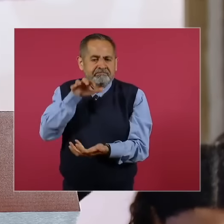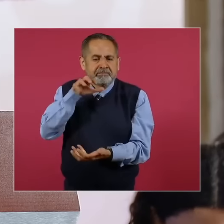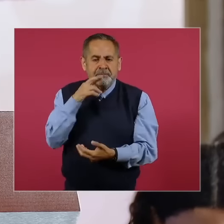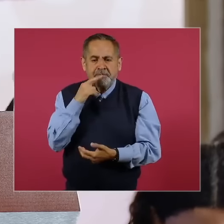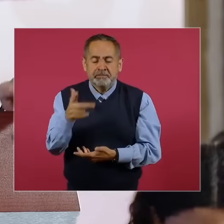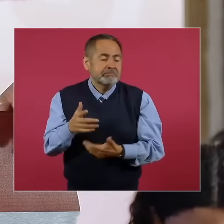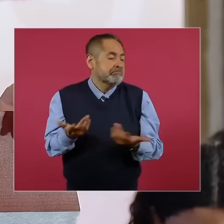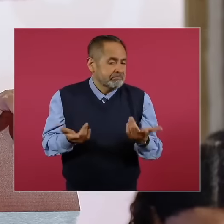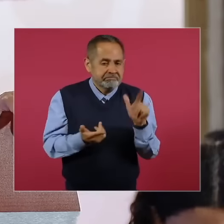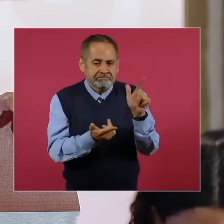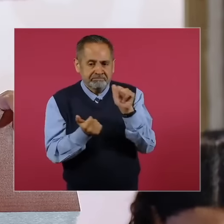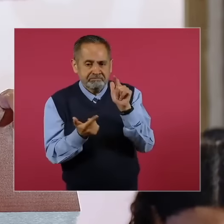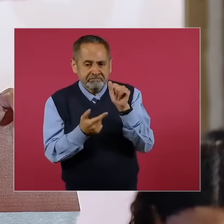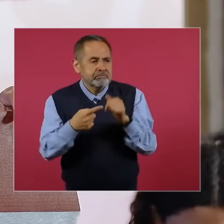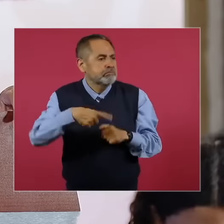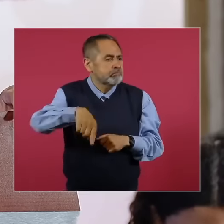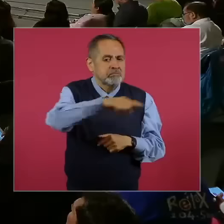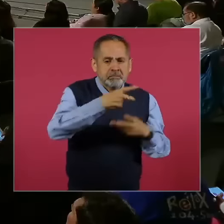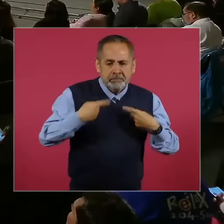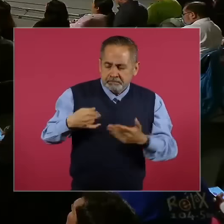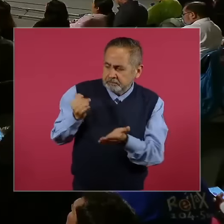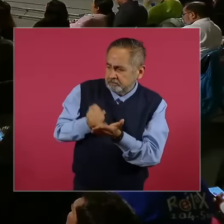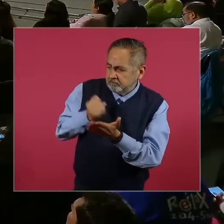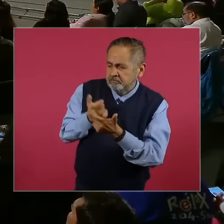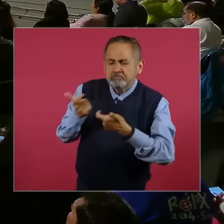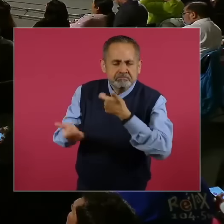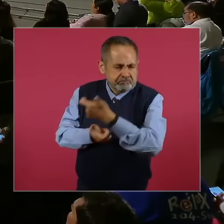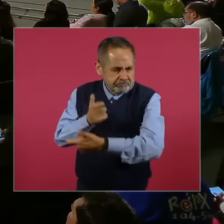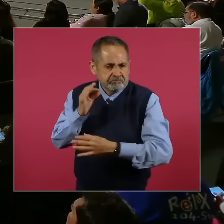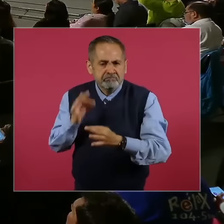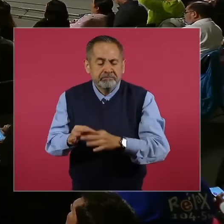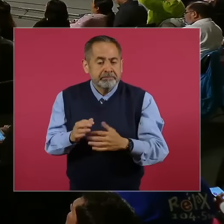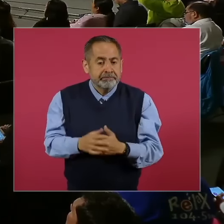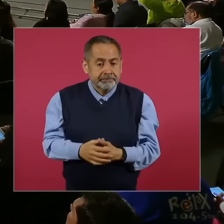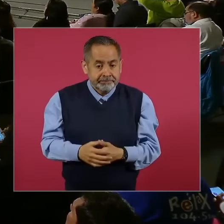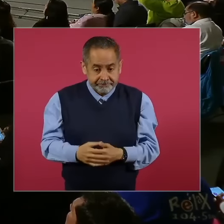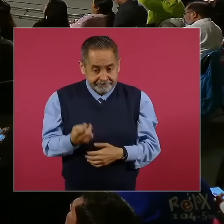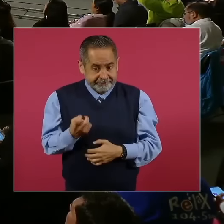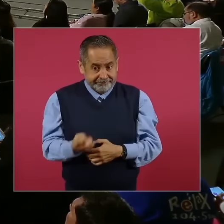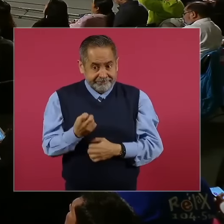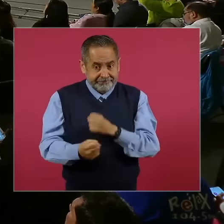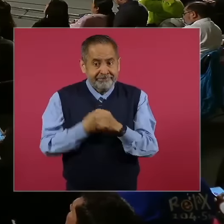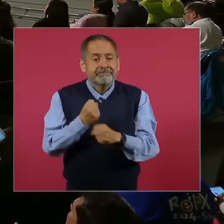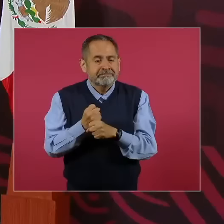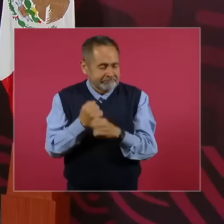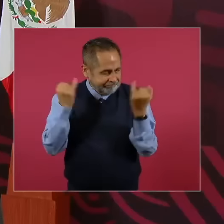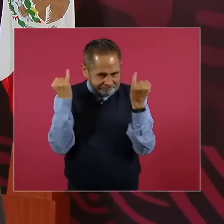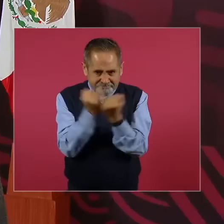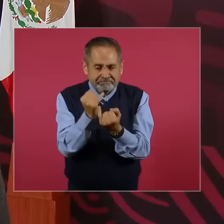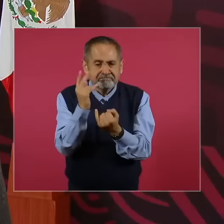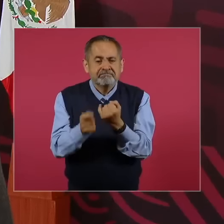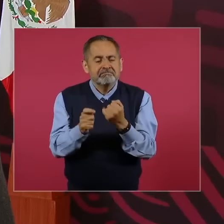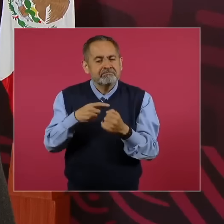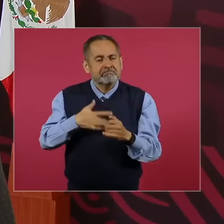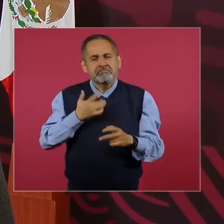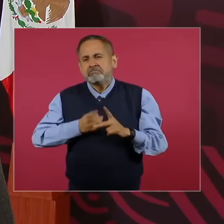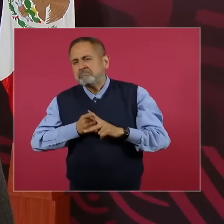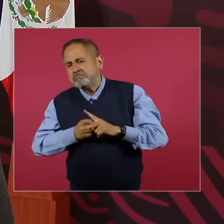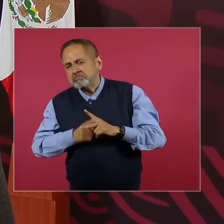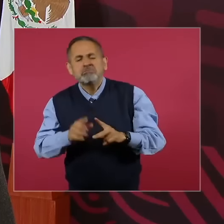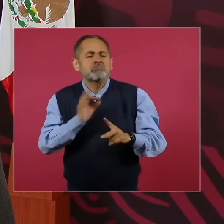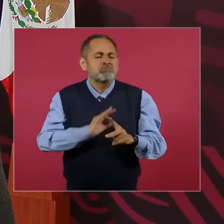solo de ingresos tributarios. Y este año va a llegar la proyección que